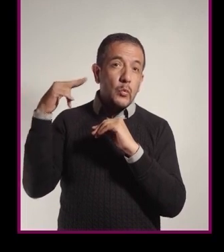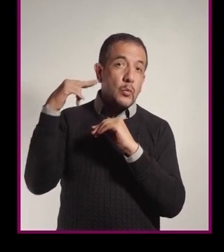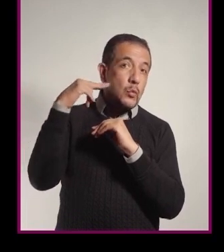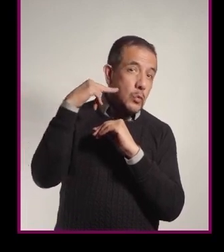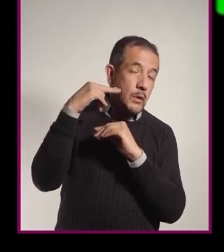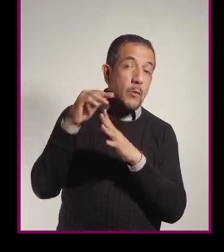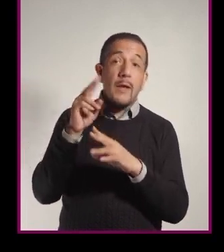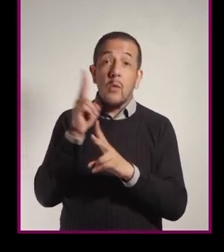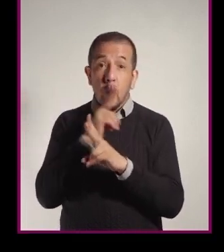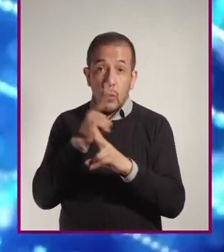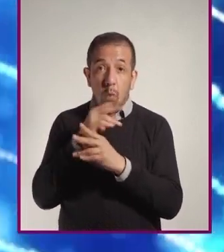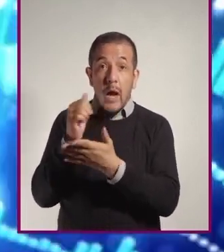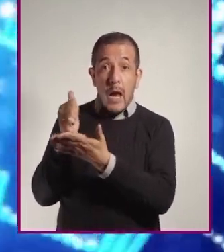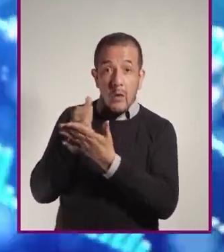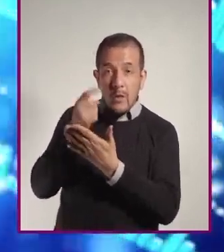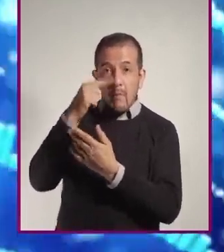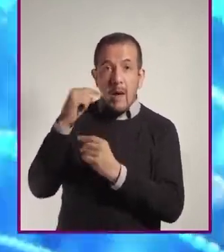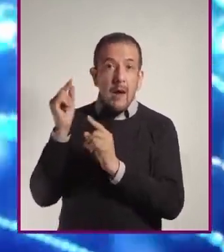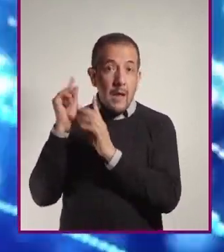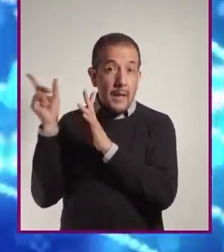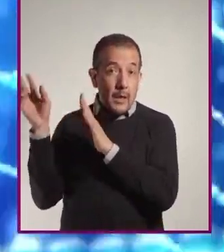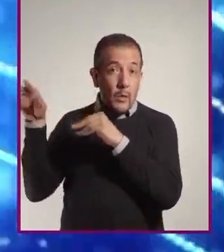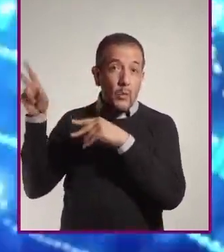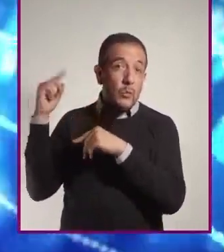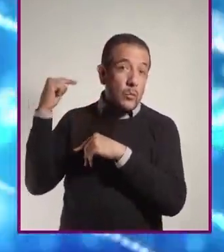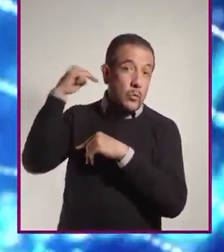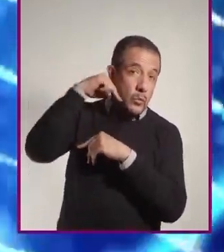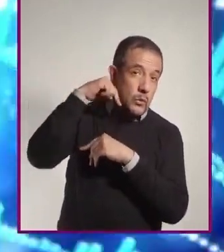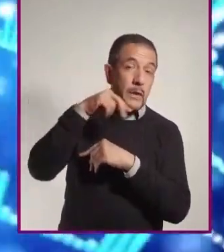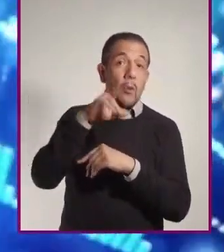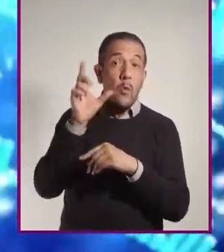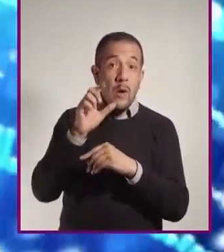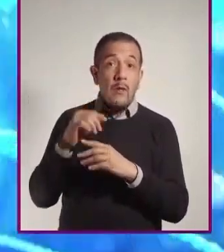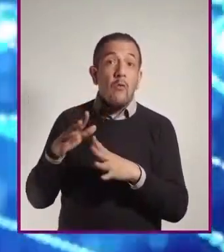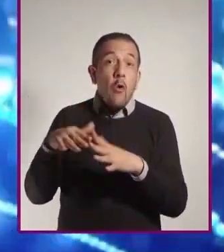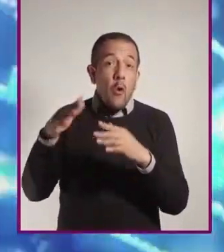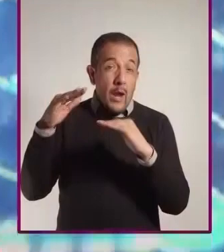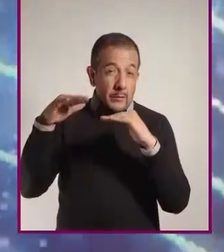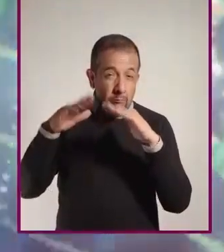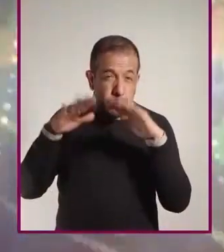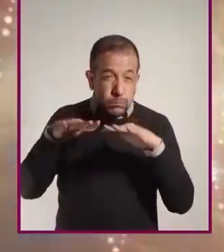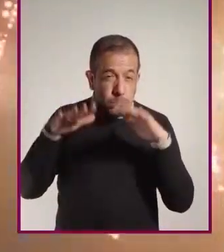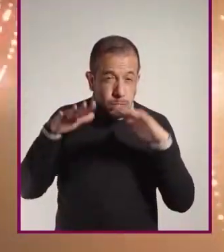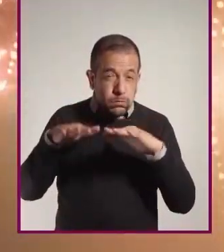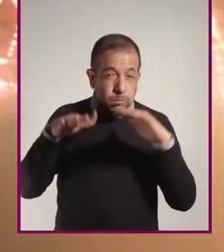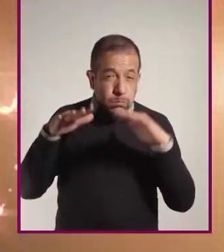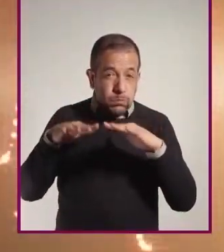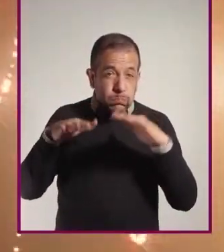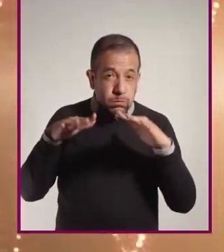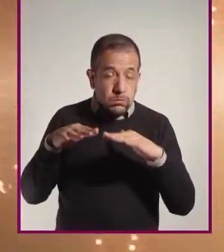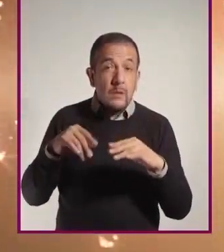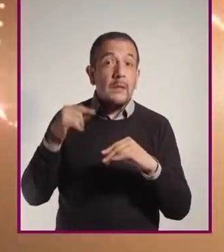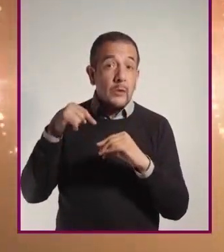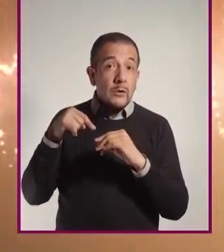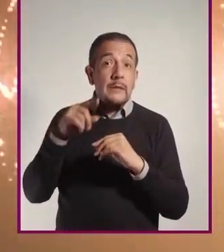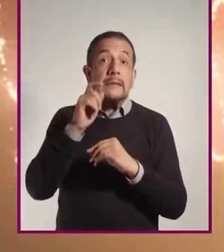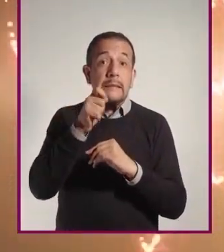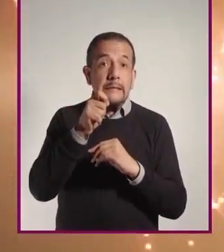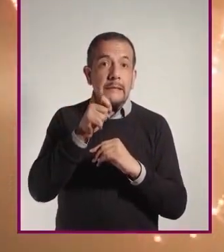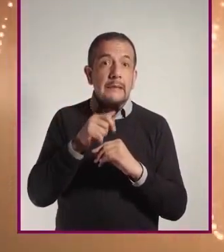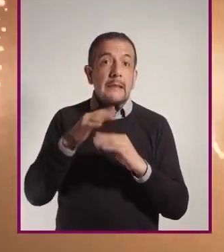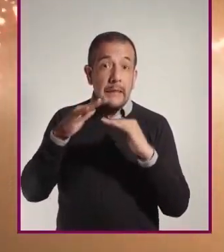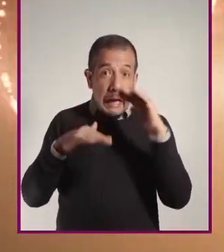viajen y se amplifiquen. Cuanto más grandes y continuas son estas vibraciones, estamos ante sonidos con mayor número